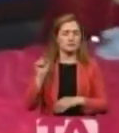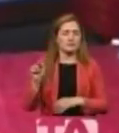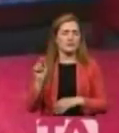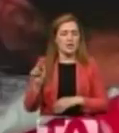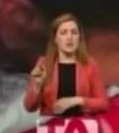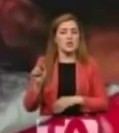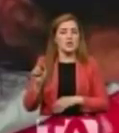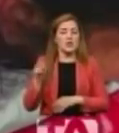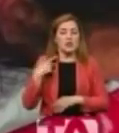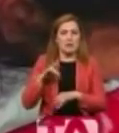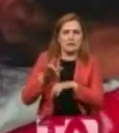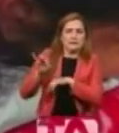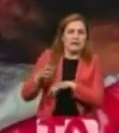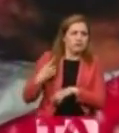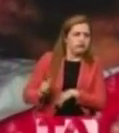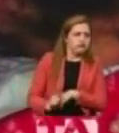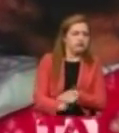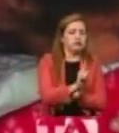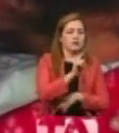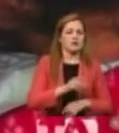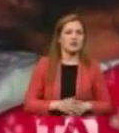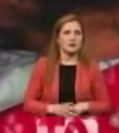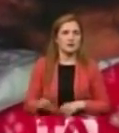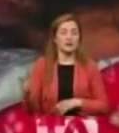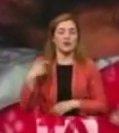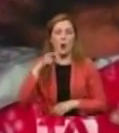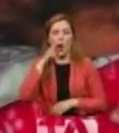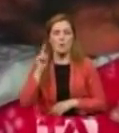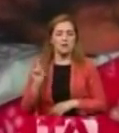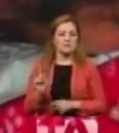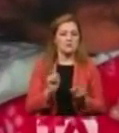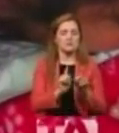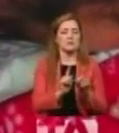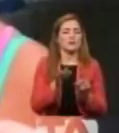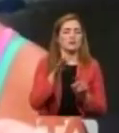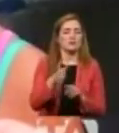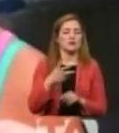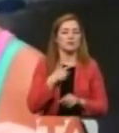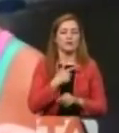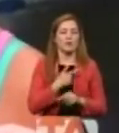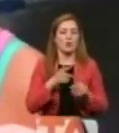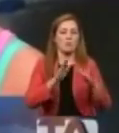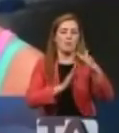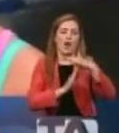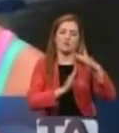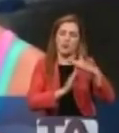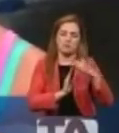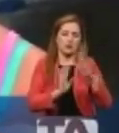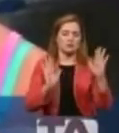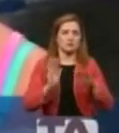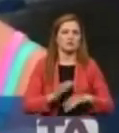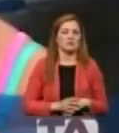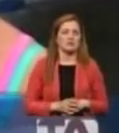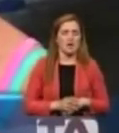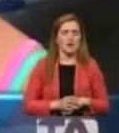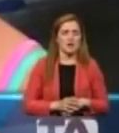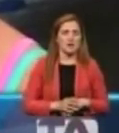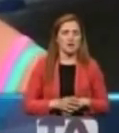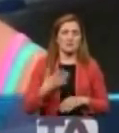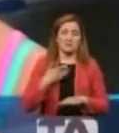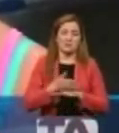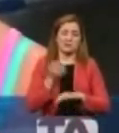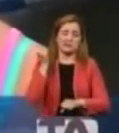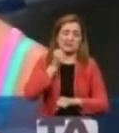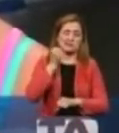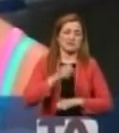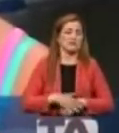con ella. Pero ante el fracaso de reconquistarla, intentó matarla. Ya dice ella que se había puesto celoso, que no quería que